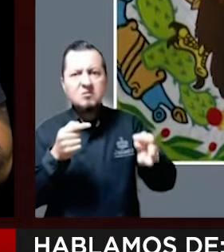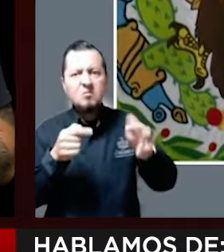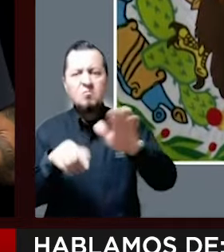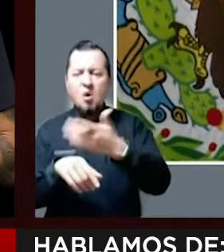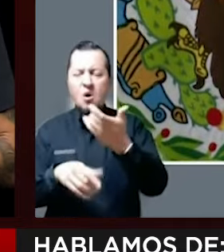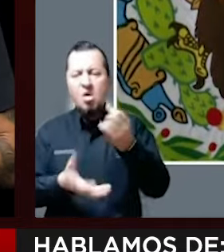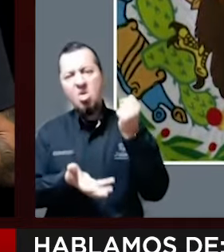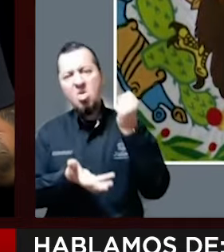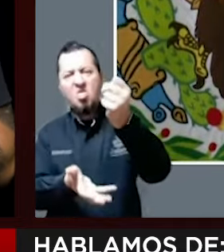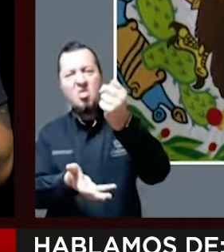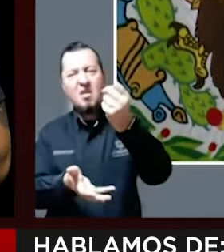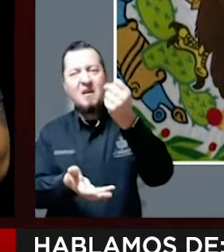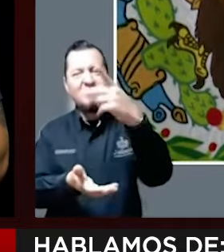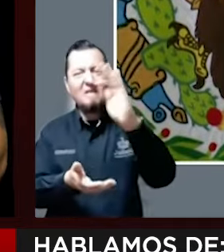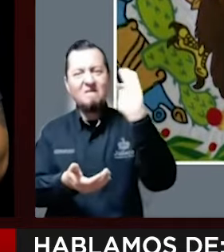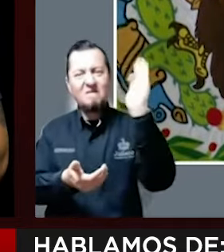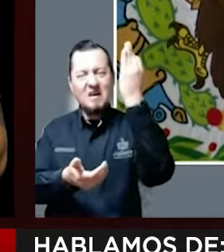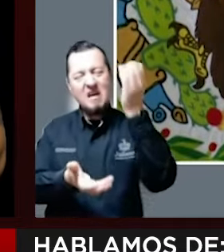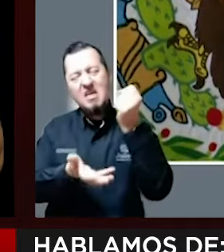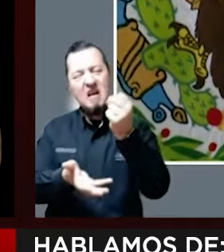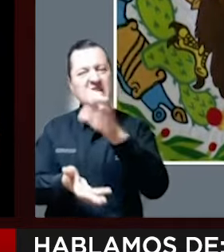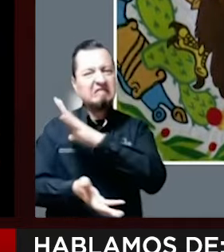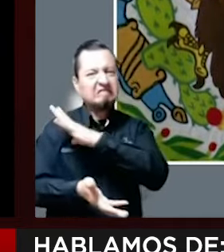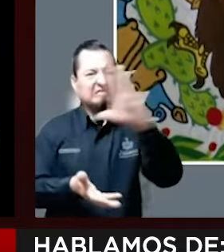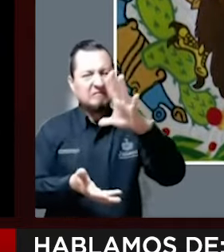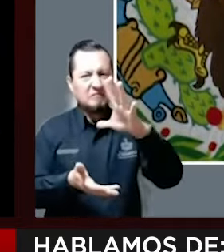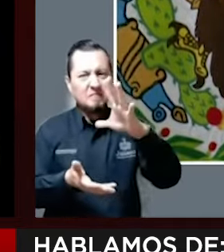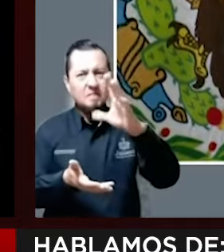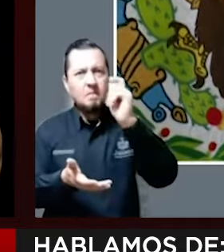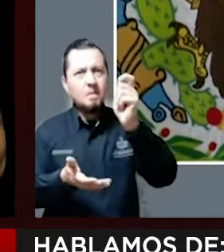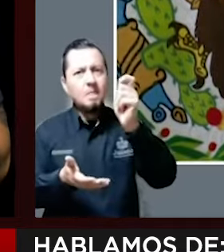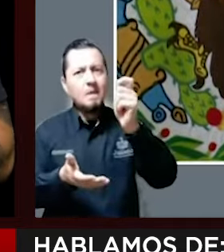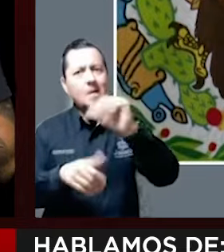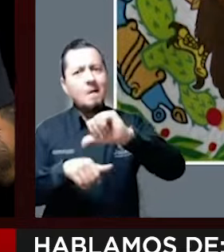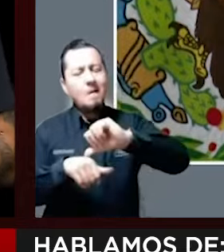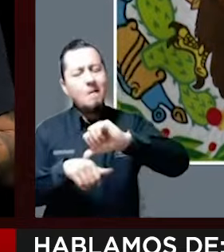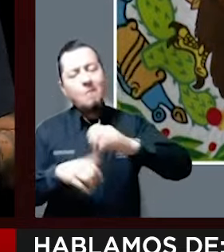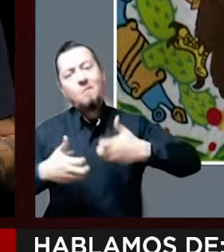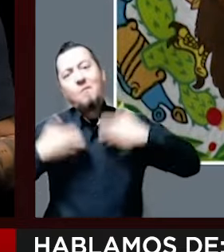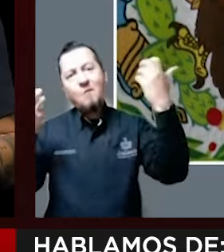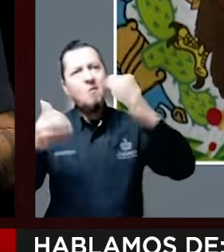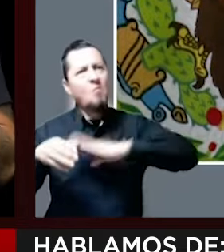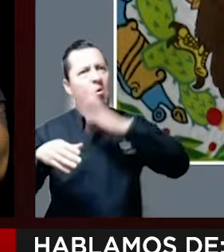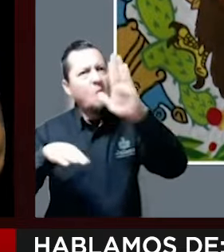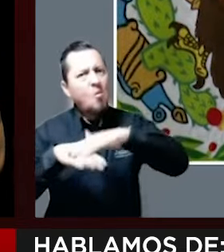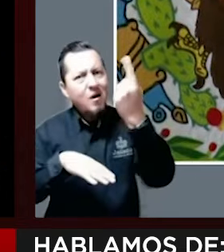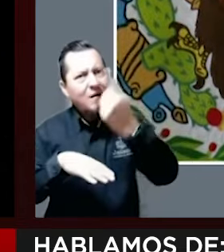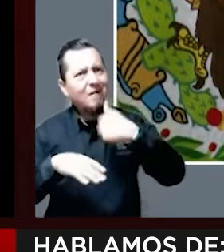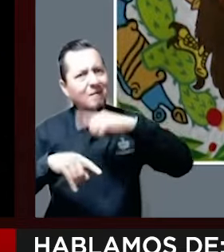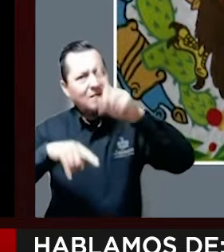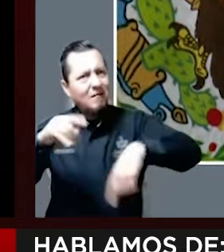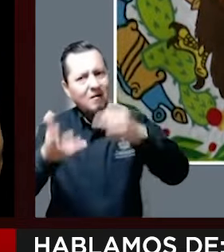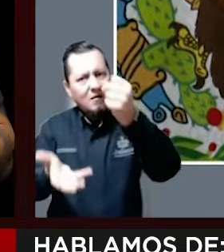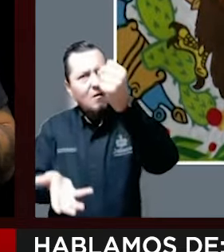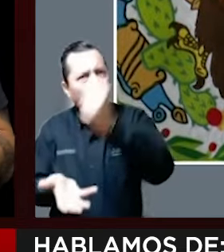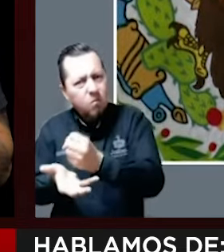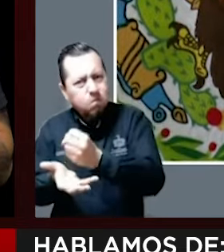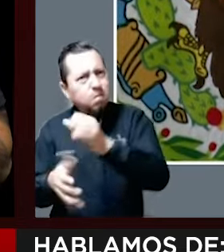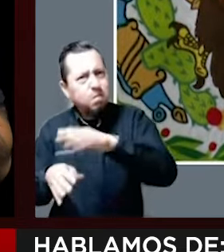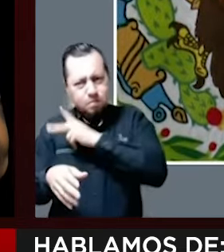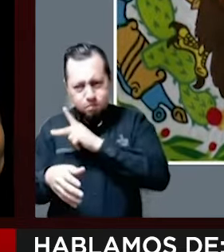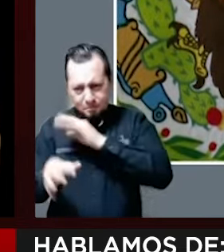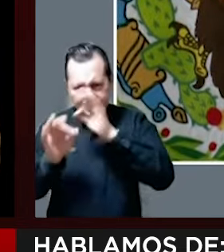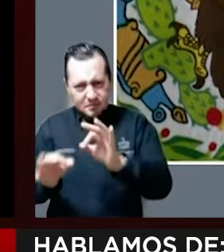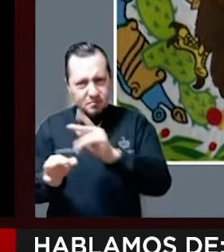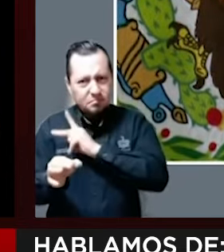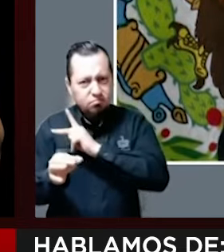sin dormir y las madrugadas de noticias difíciles a las que se les hizo frente sean la portada que él desea como rúbrica de su último informe